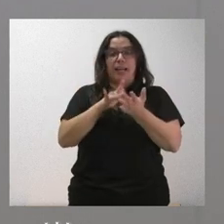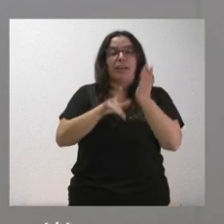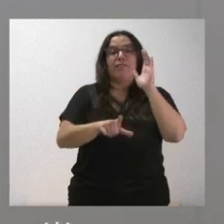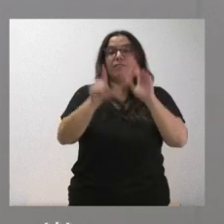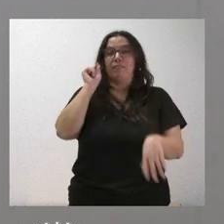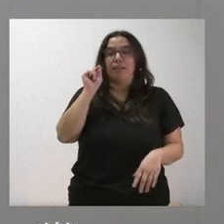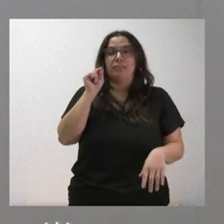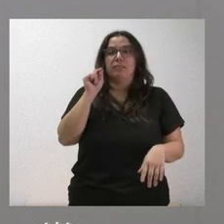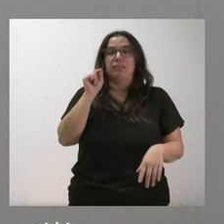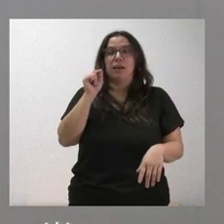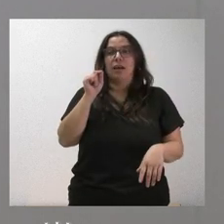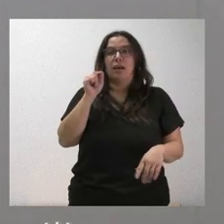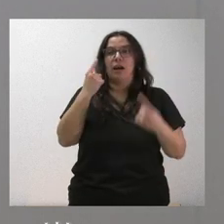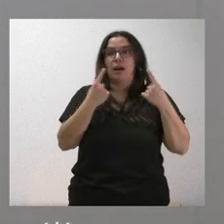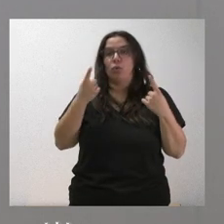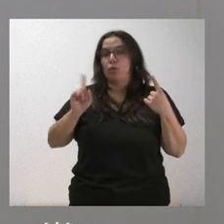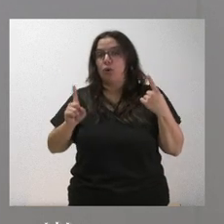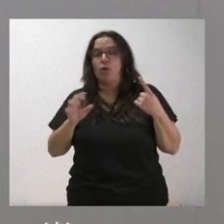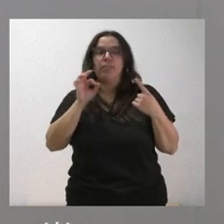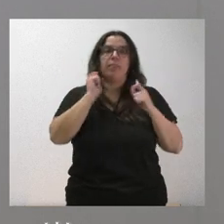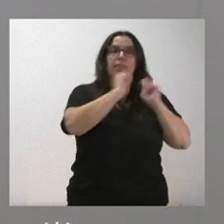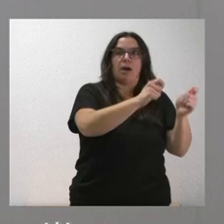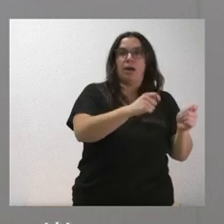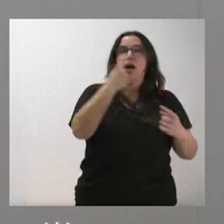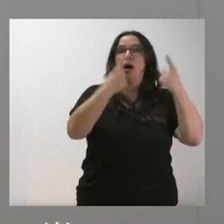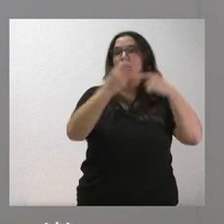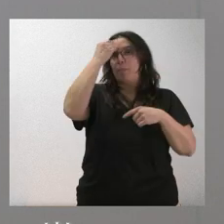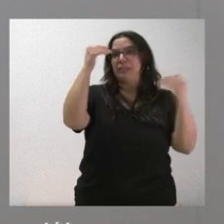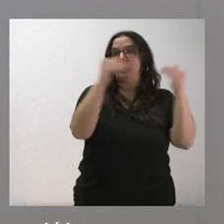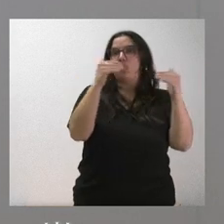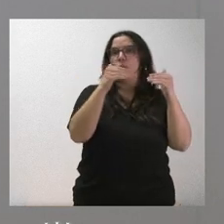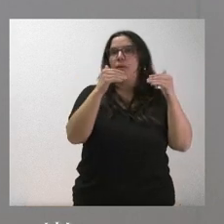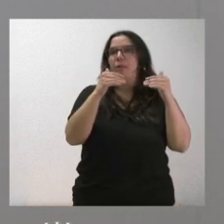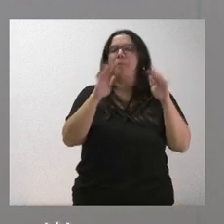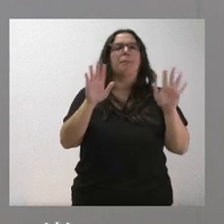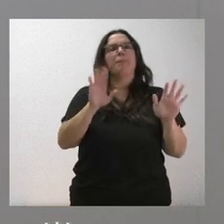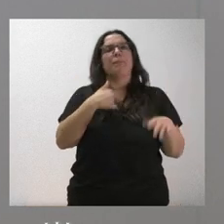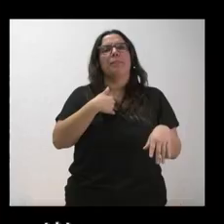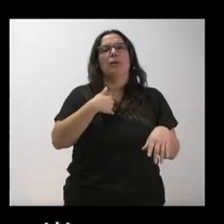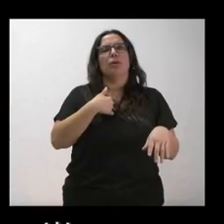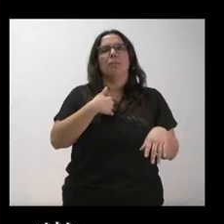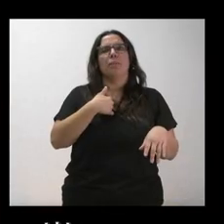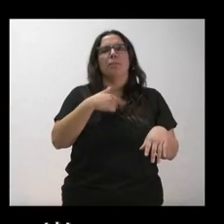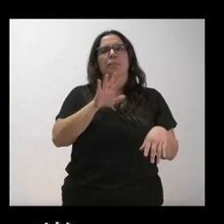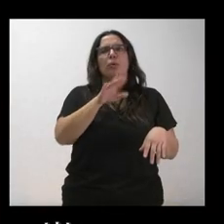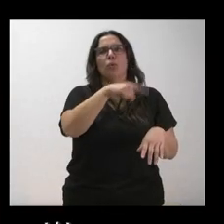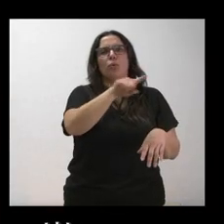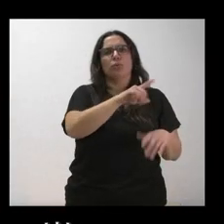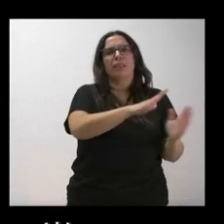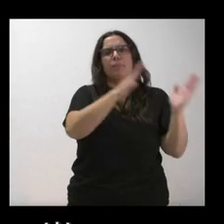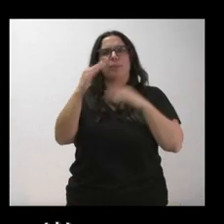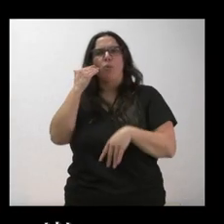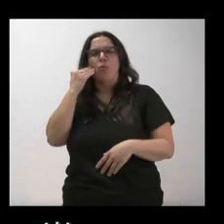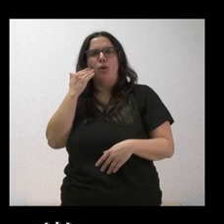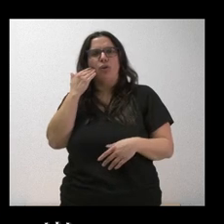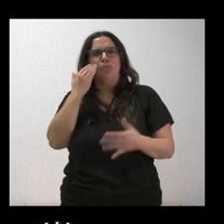quitar algunas de las que no lo son hay quien piensa por ejemplo que el jueves Santo no tiene que ser Nosotros siempre hemos planteado pero es que lo pasaron ustedes al mes de julio